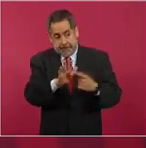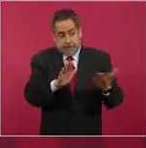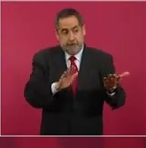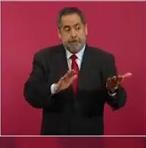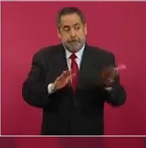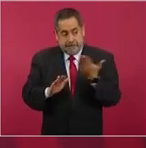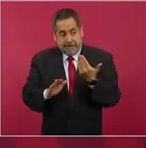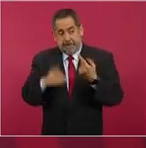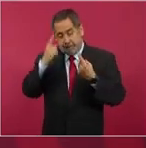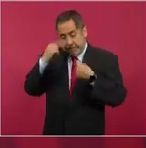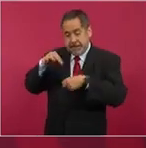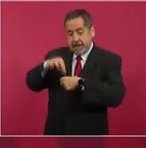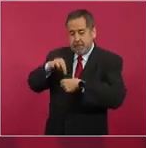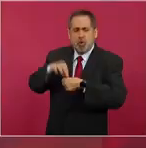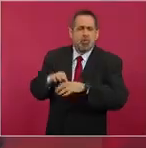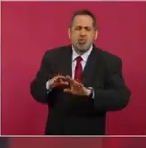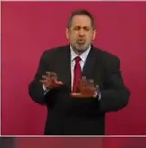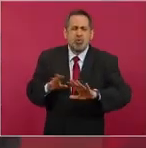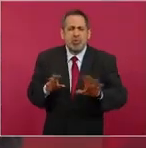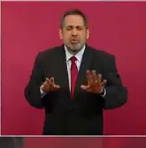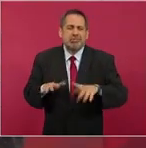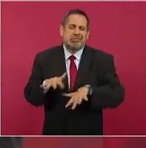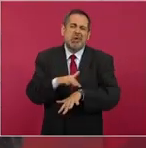electorales, politiqueros,